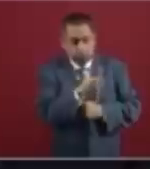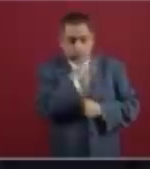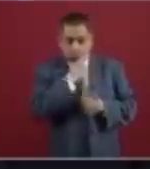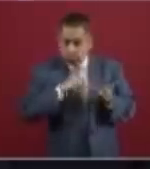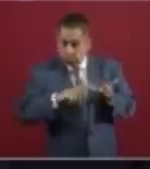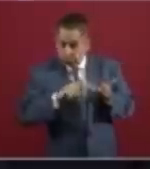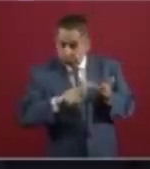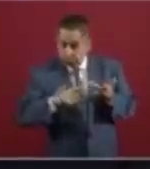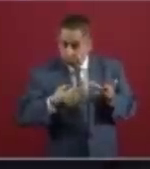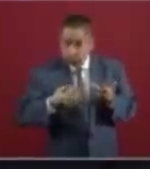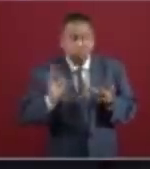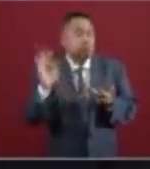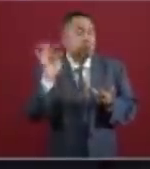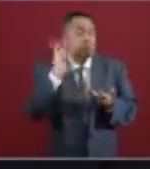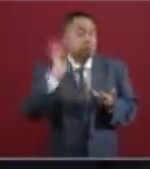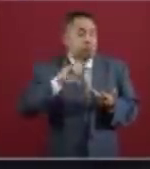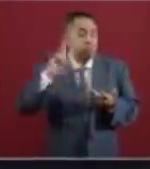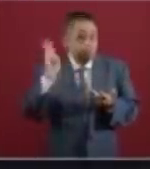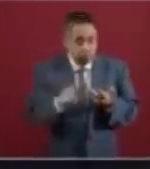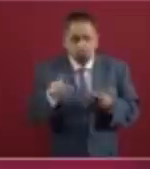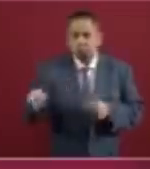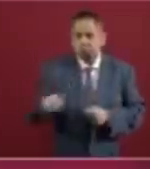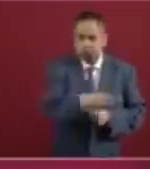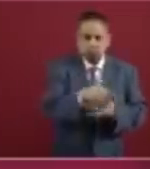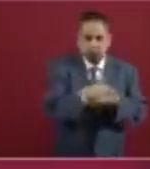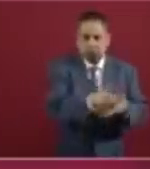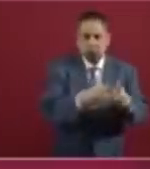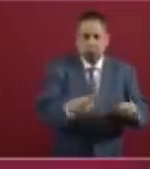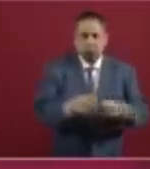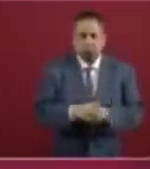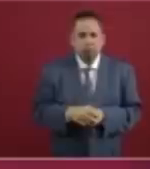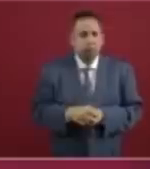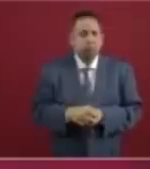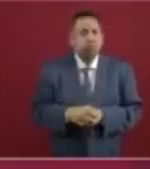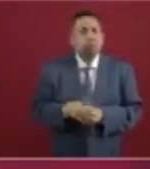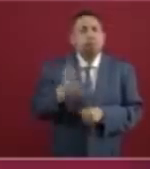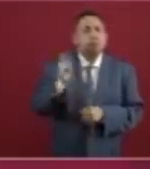plantea, porque hay veces que ayuda mucho